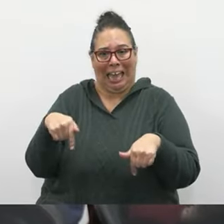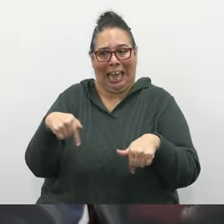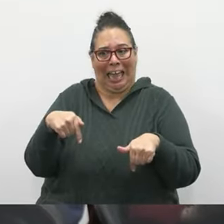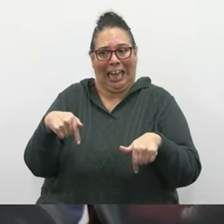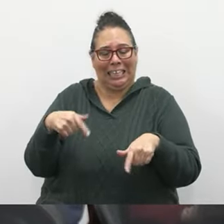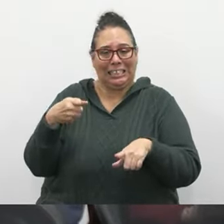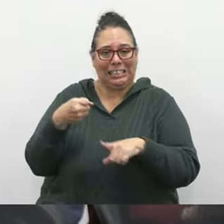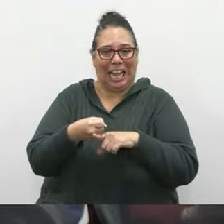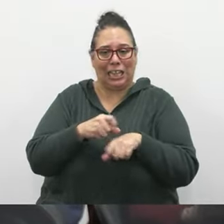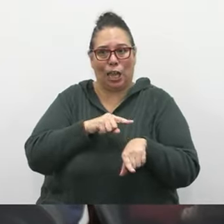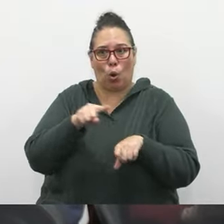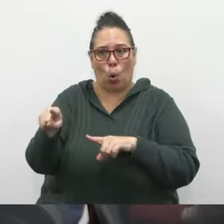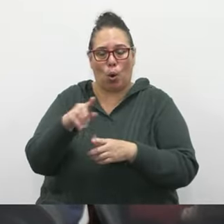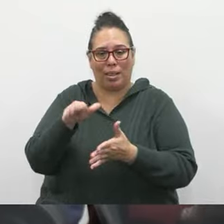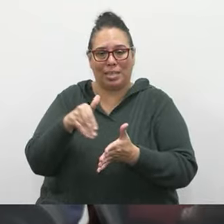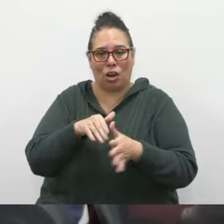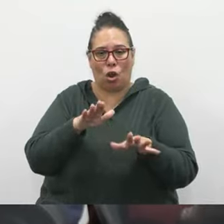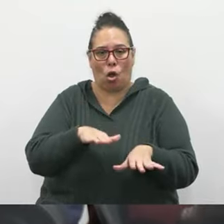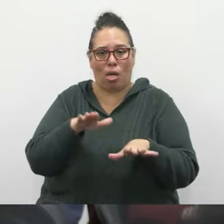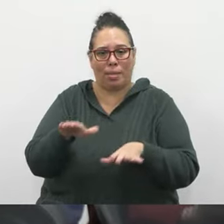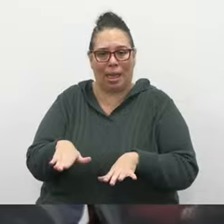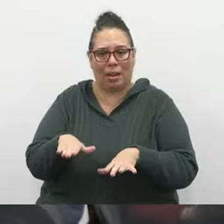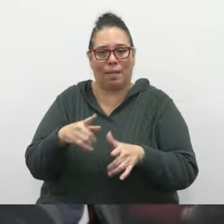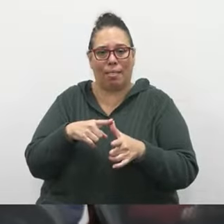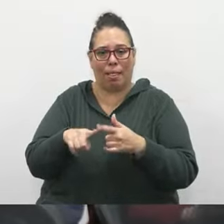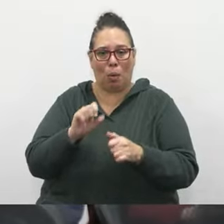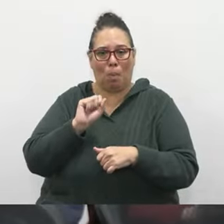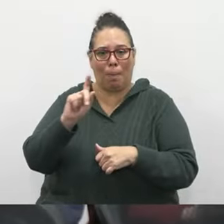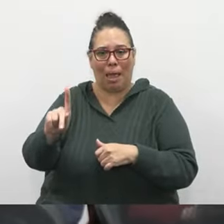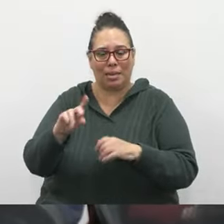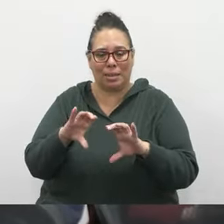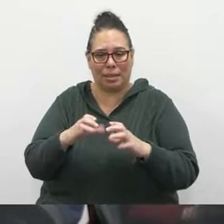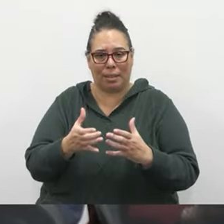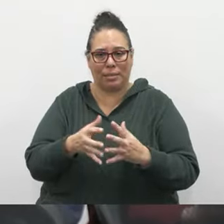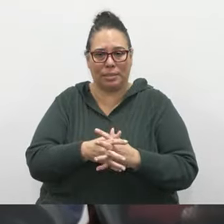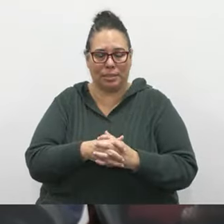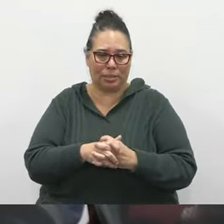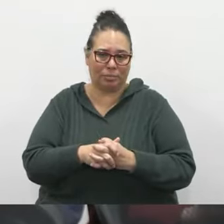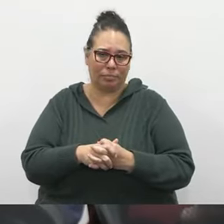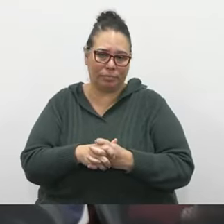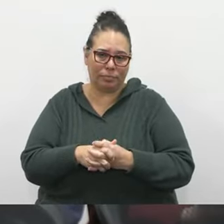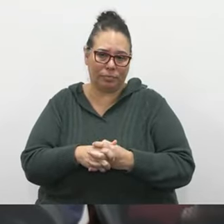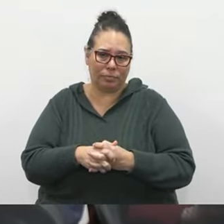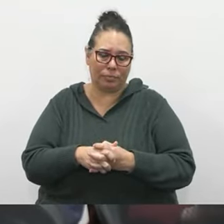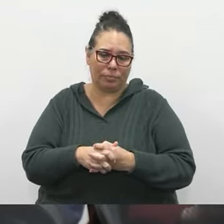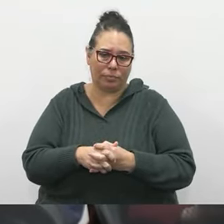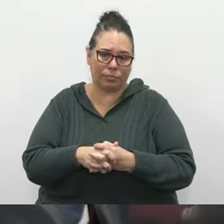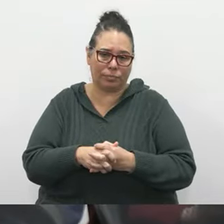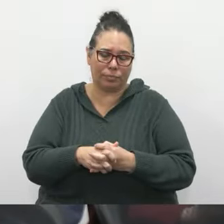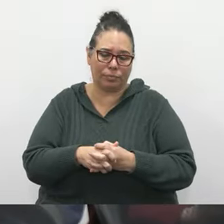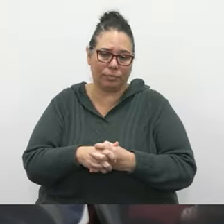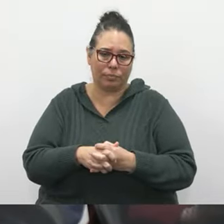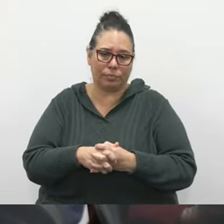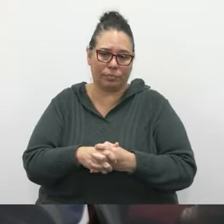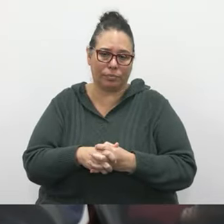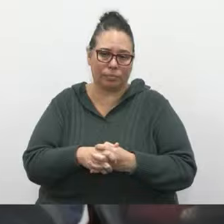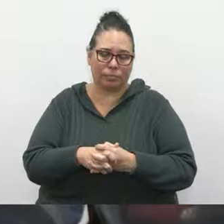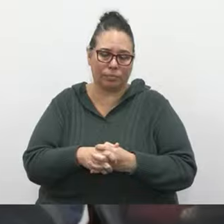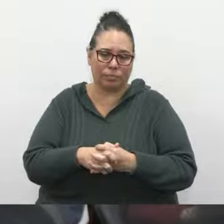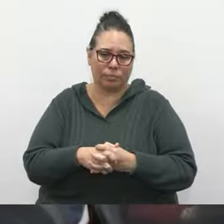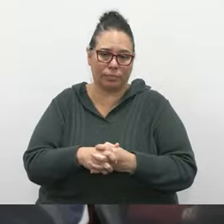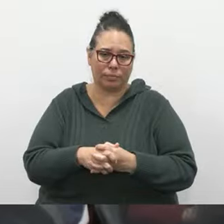to calm down and then go back to their classes. Y pues así les ayuda